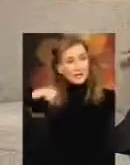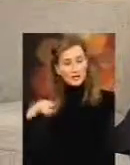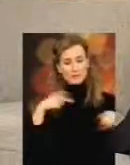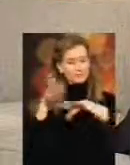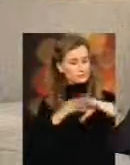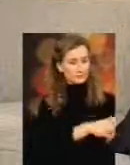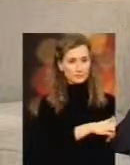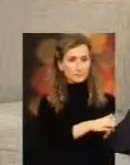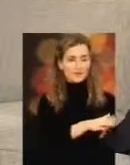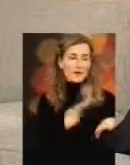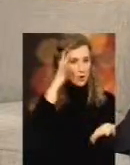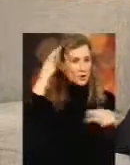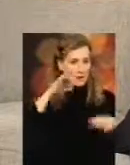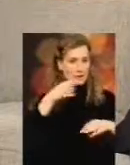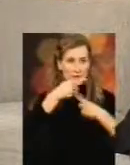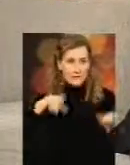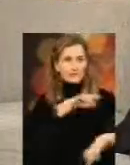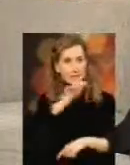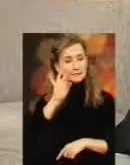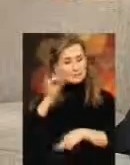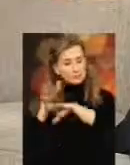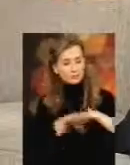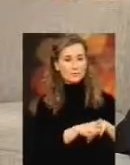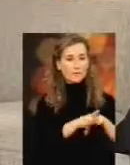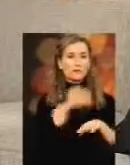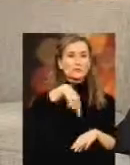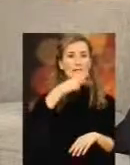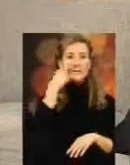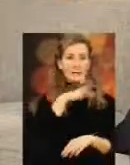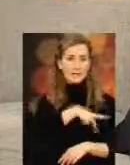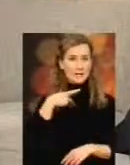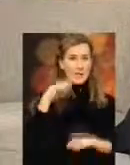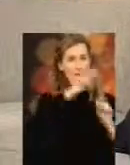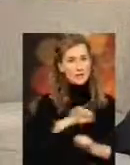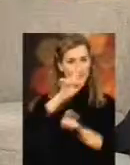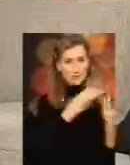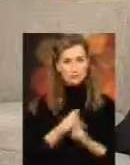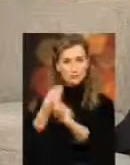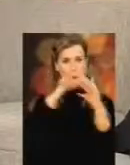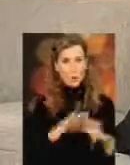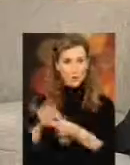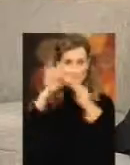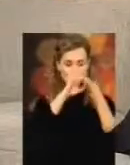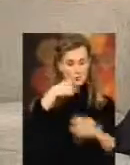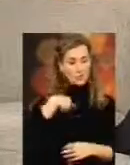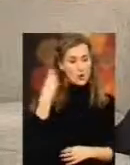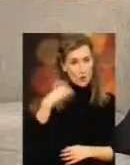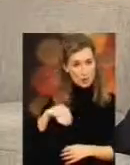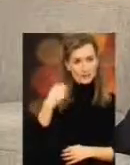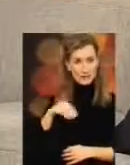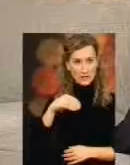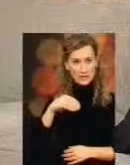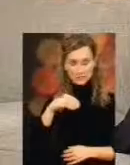las diferencias que lógicamente tenemos para defender juntos el interés general. Yo como